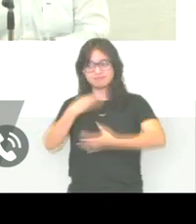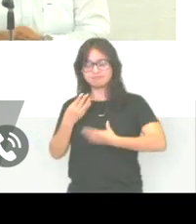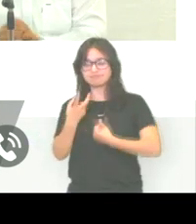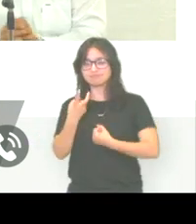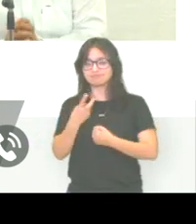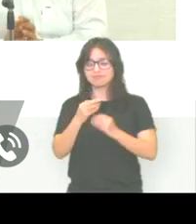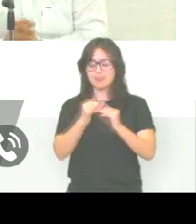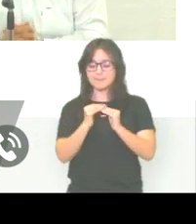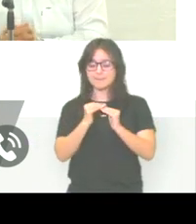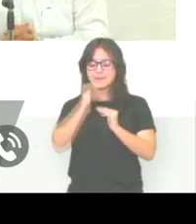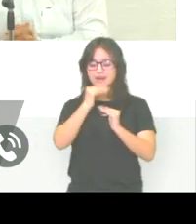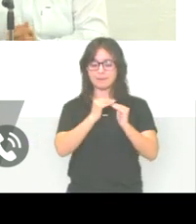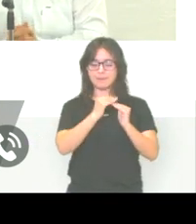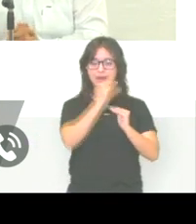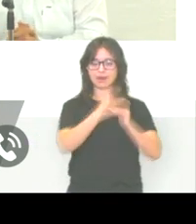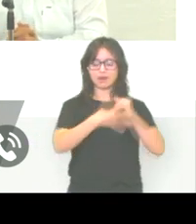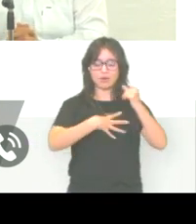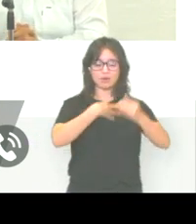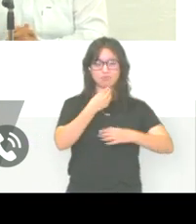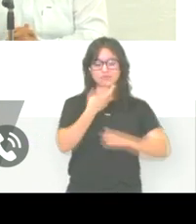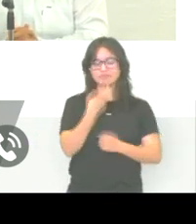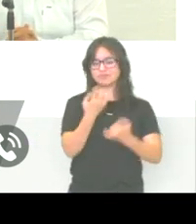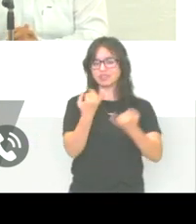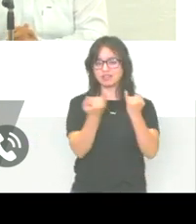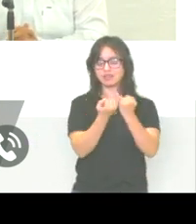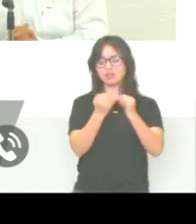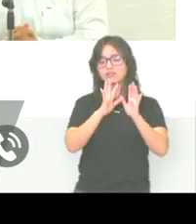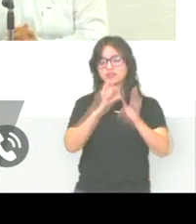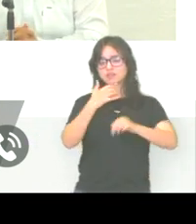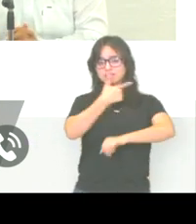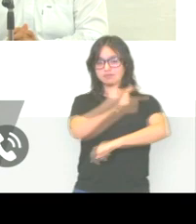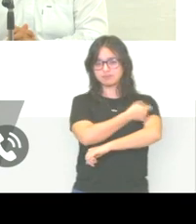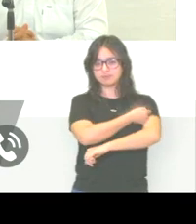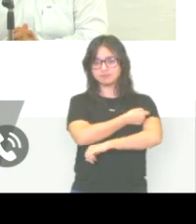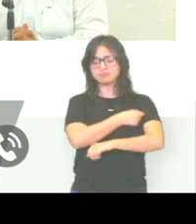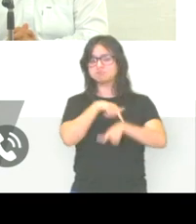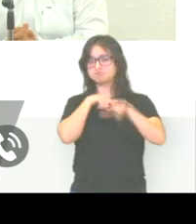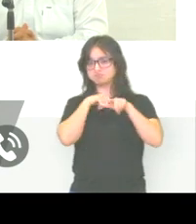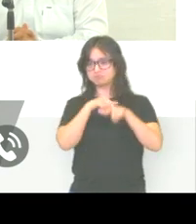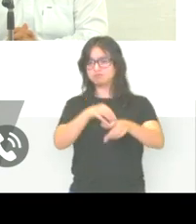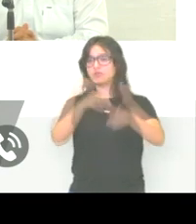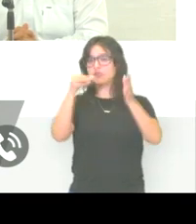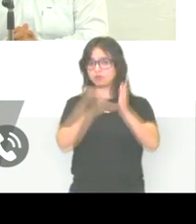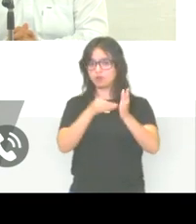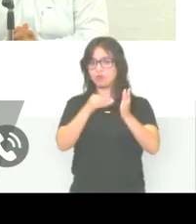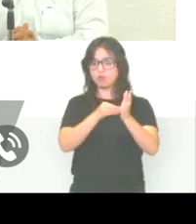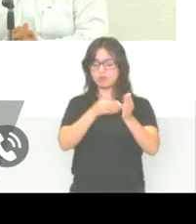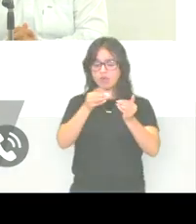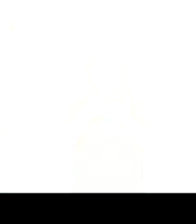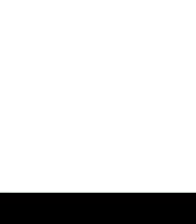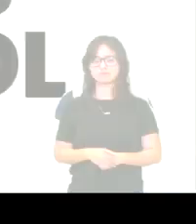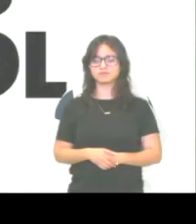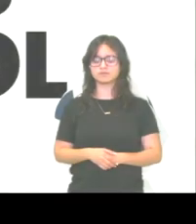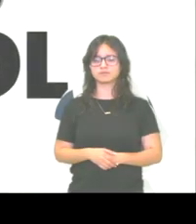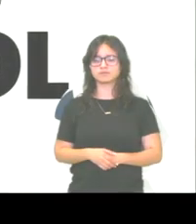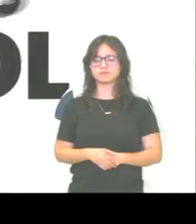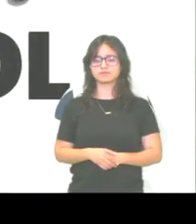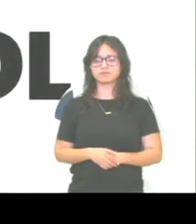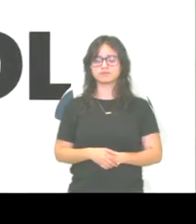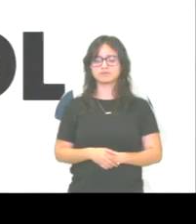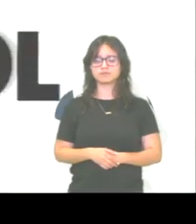pues incrementos en la transmisión. Desde luego se ha estado vacunando, se continúa con la vacuna y se va a continuar aplicando esta vacuna.